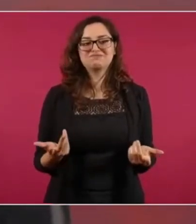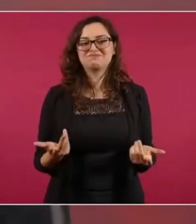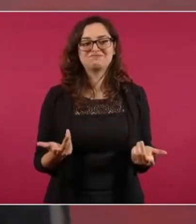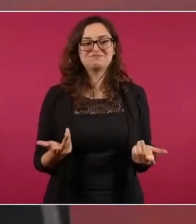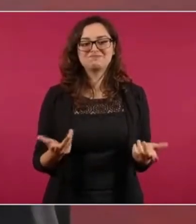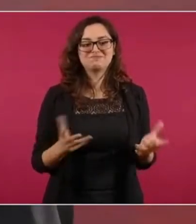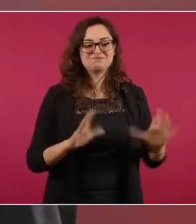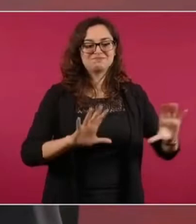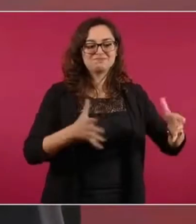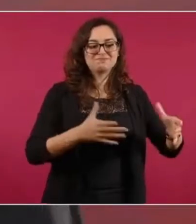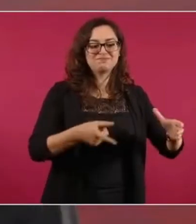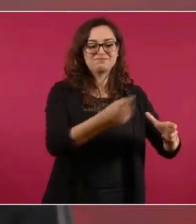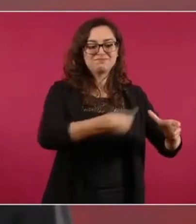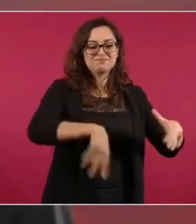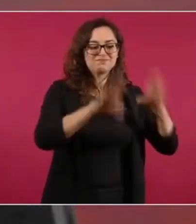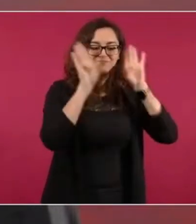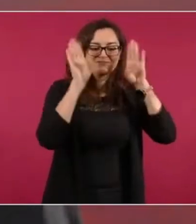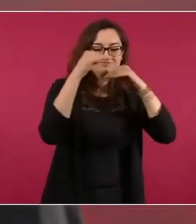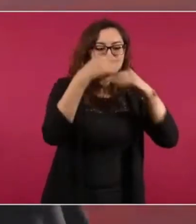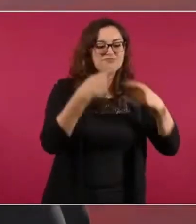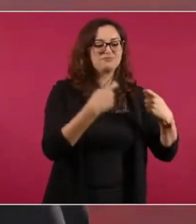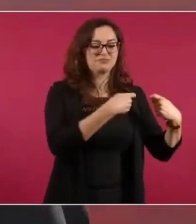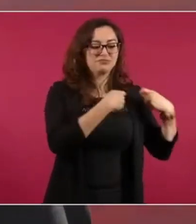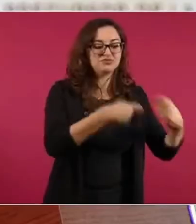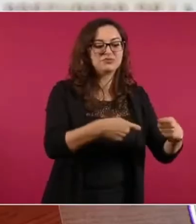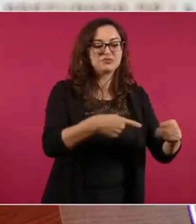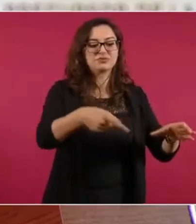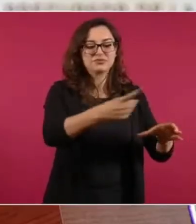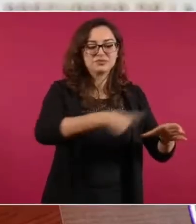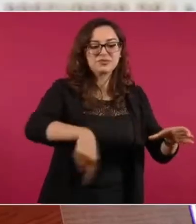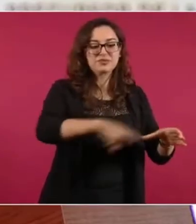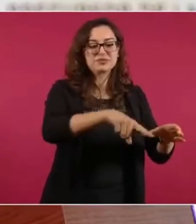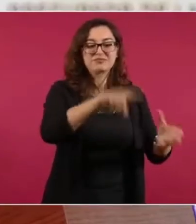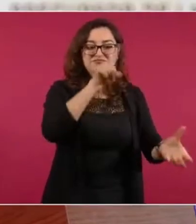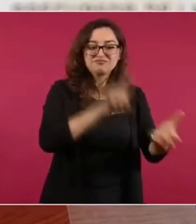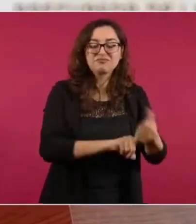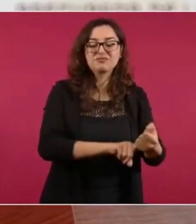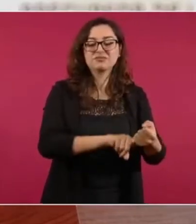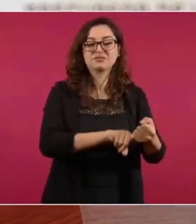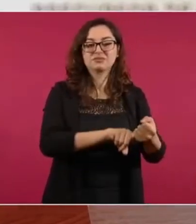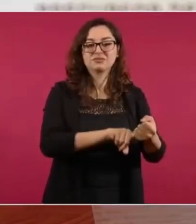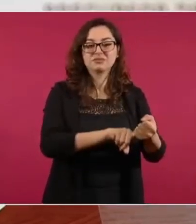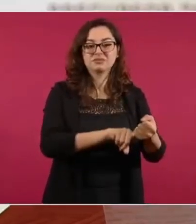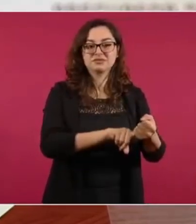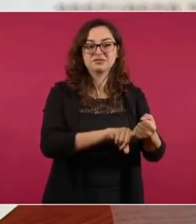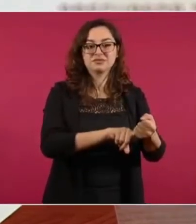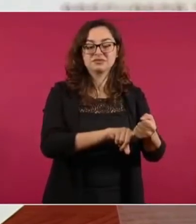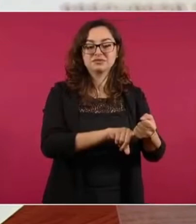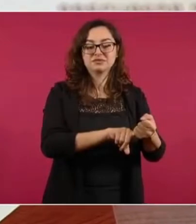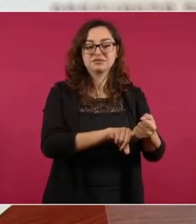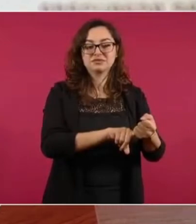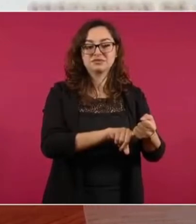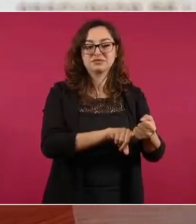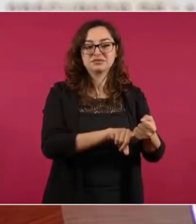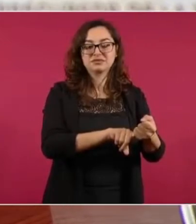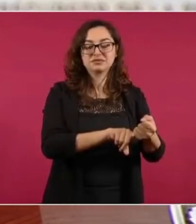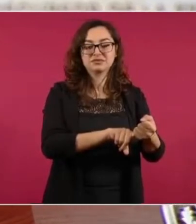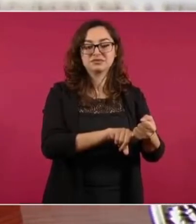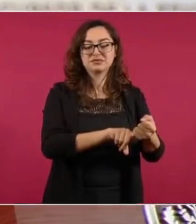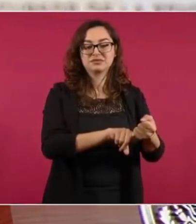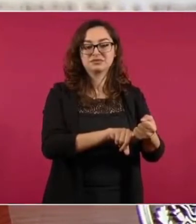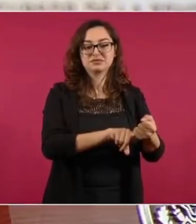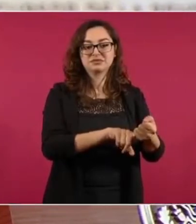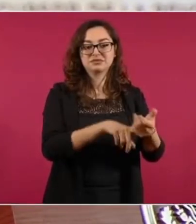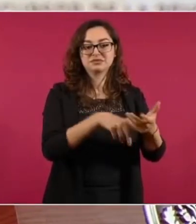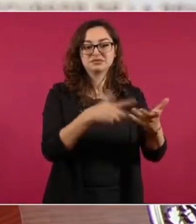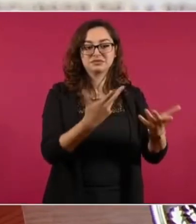los conservadores o formen parte del conservadurismo los que tienen